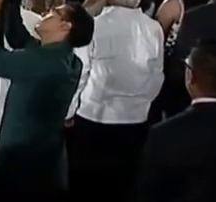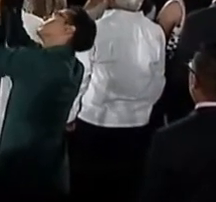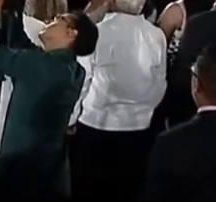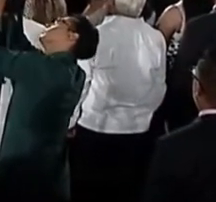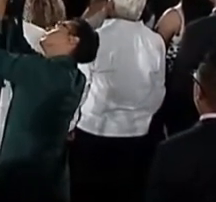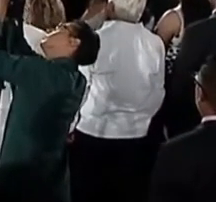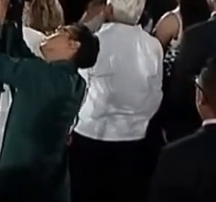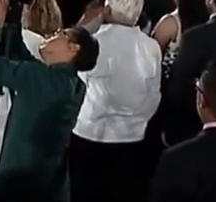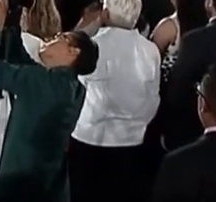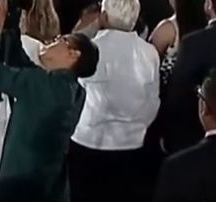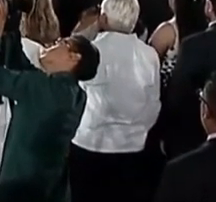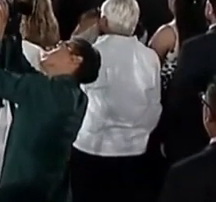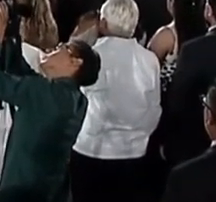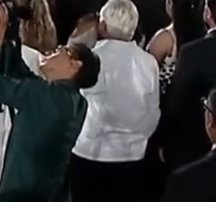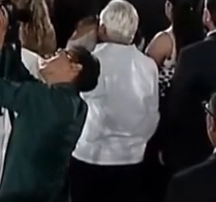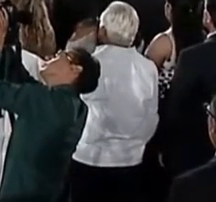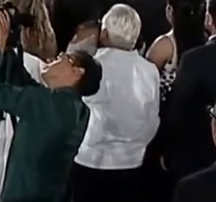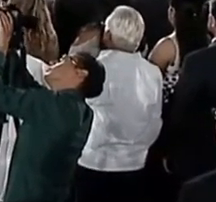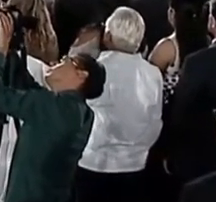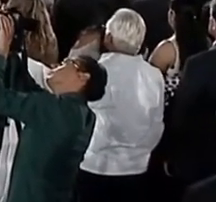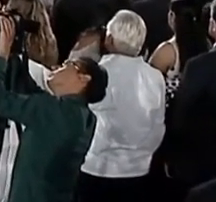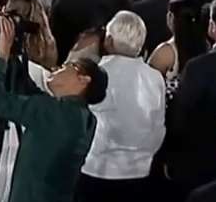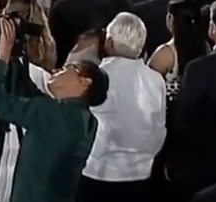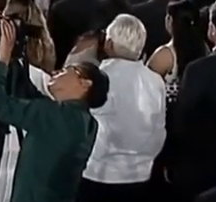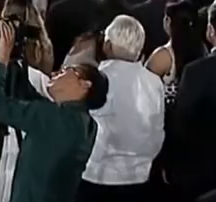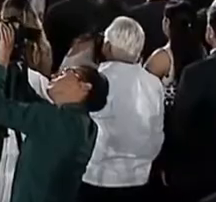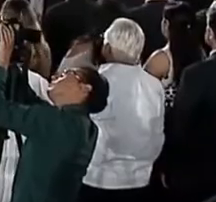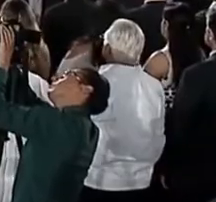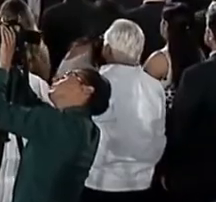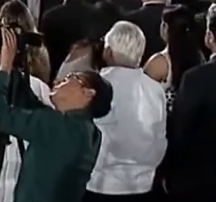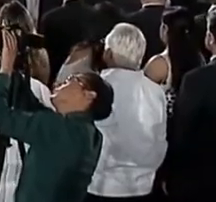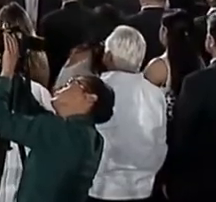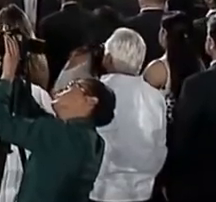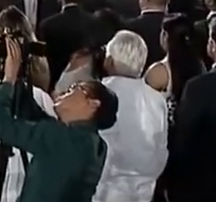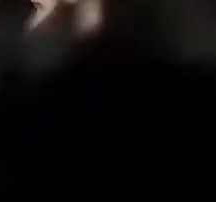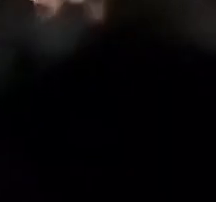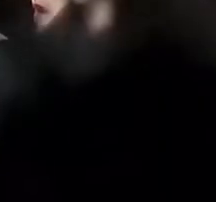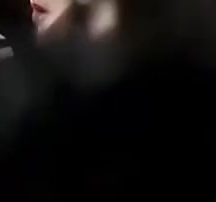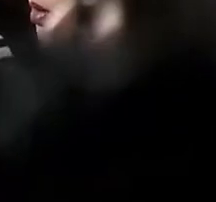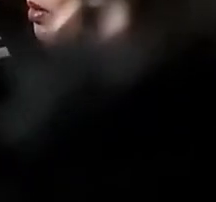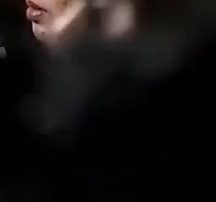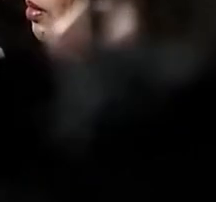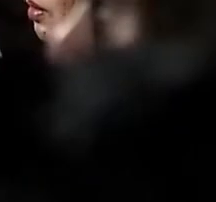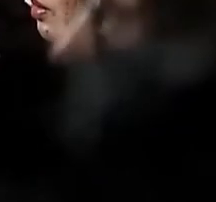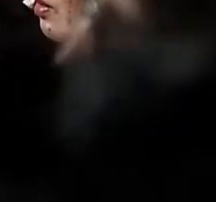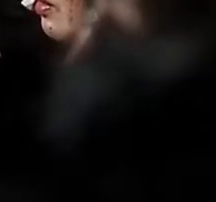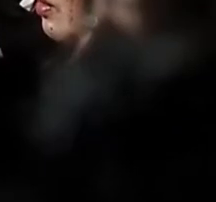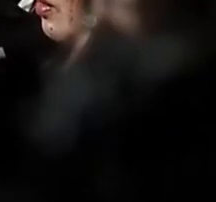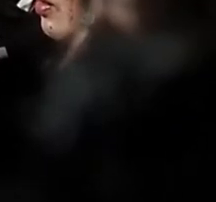centros de tierra al sonoro rugir del cañón.